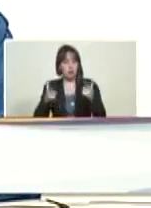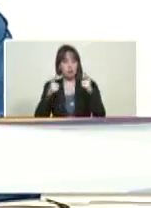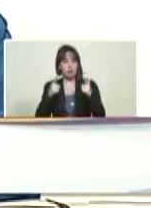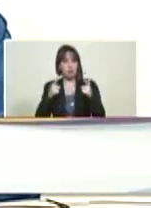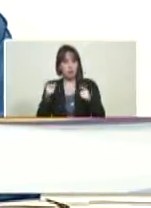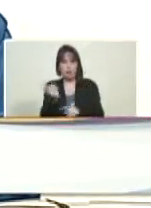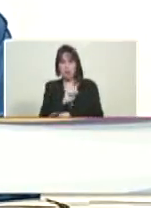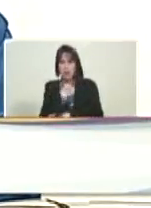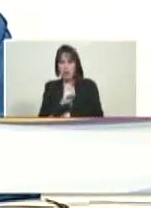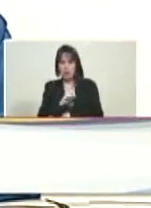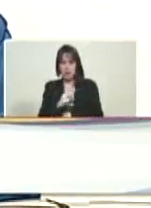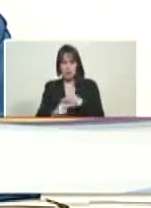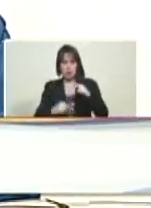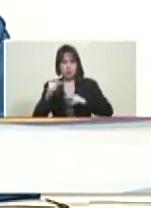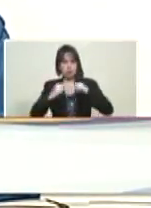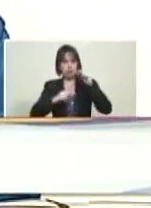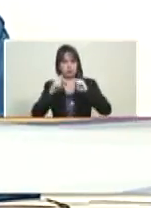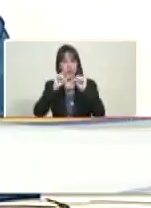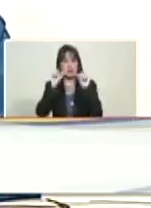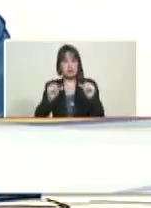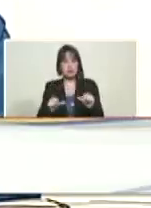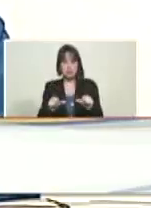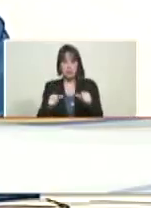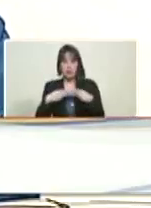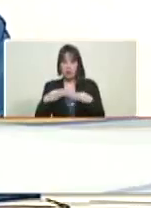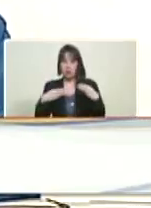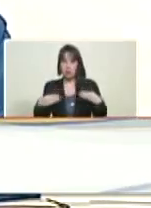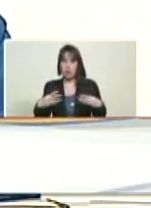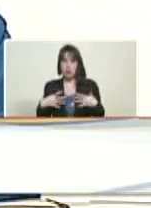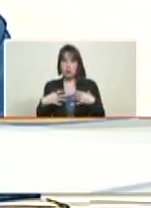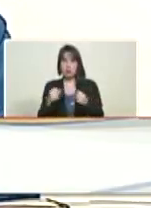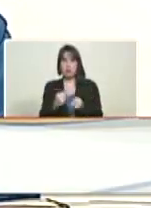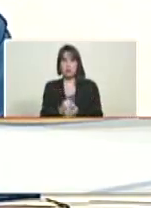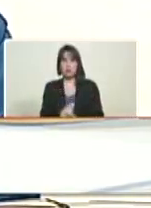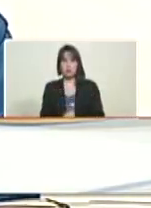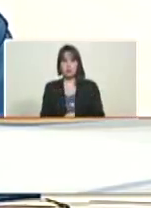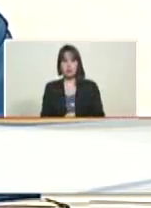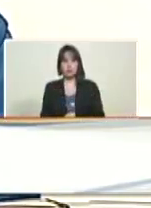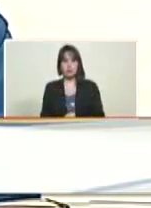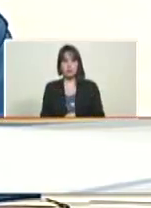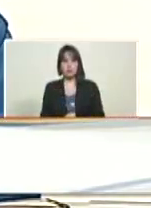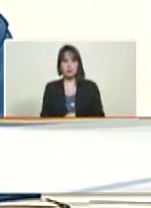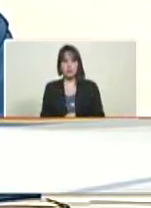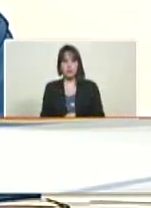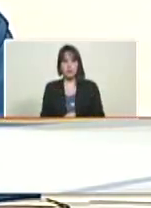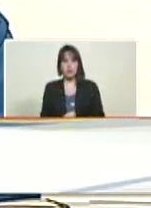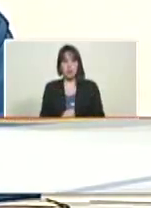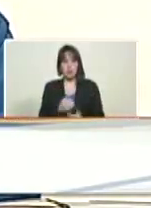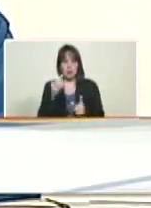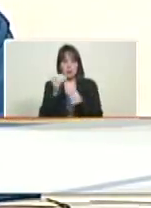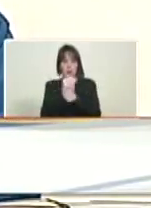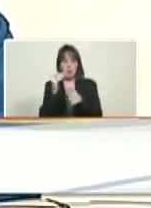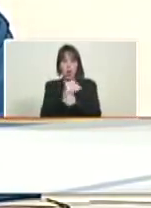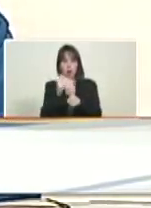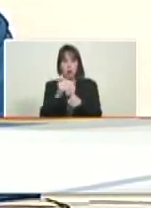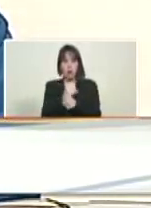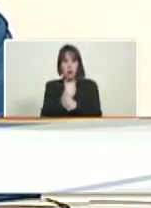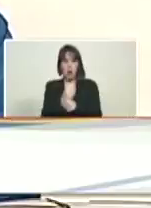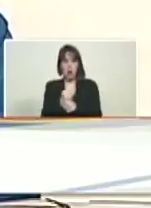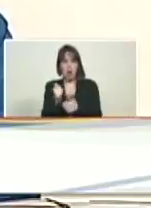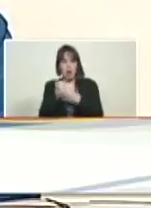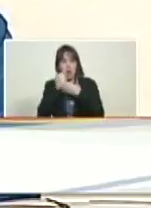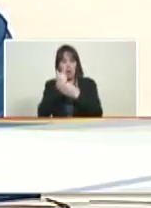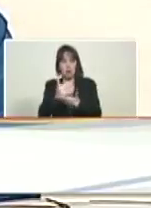acelerar la construcción del sistema público de salud y lograr que con la mano benefactora de la